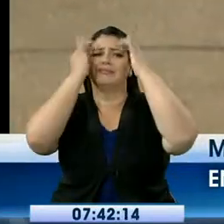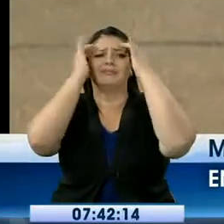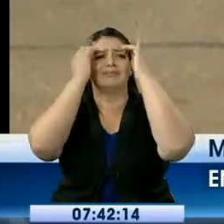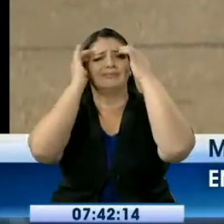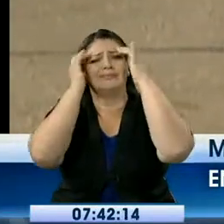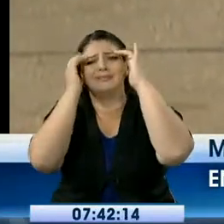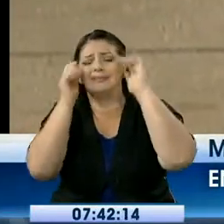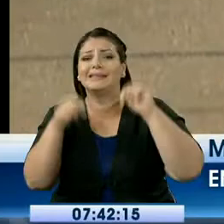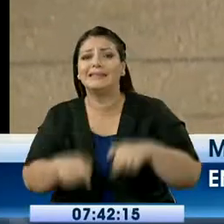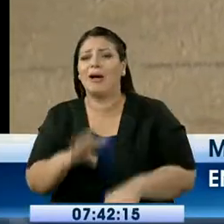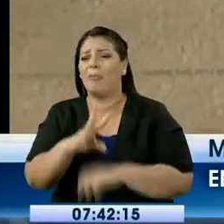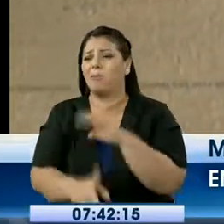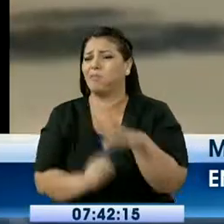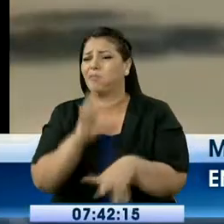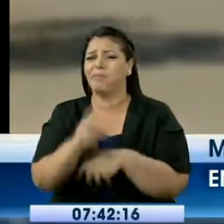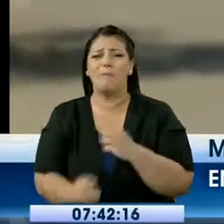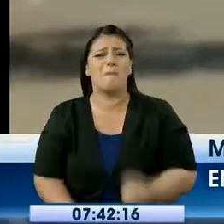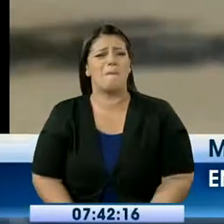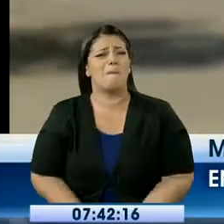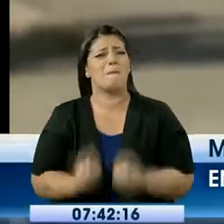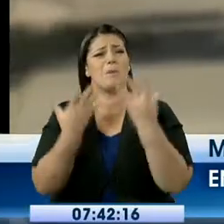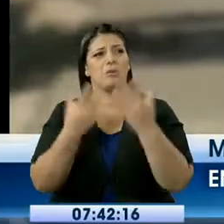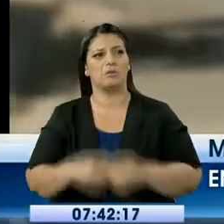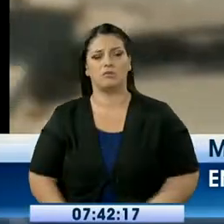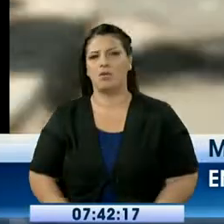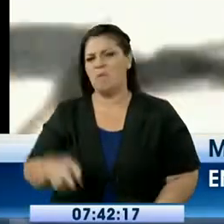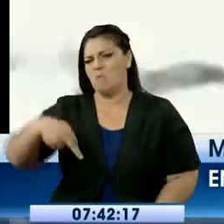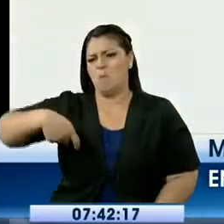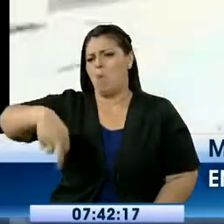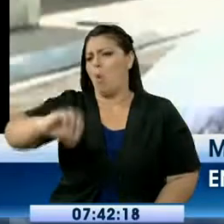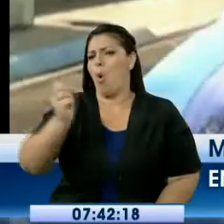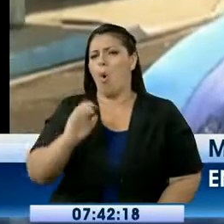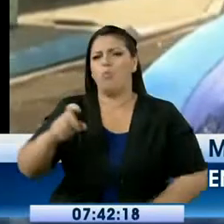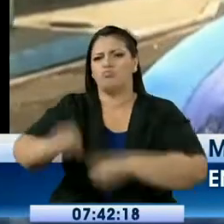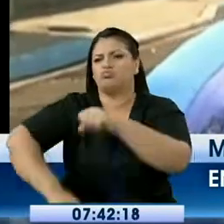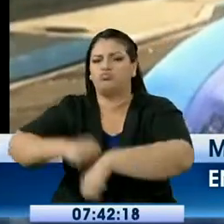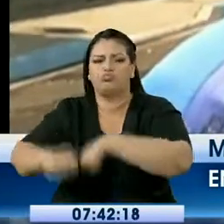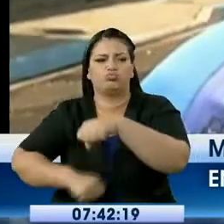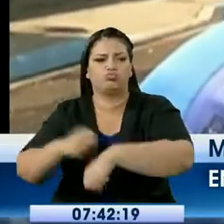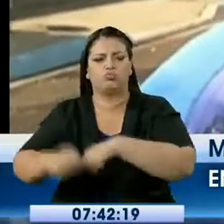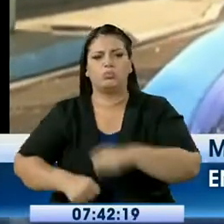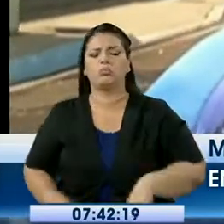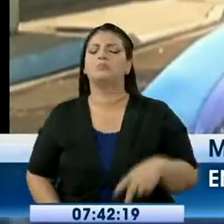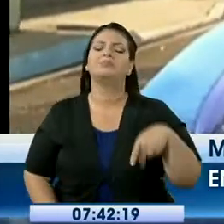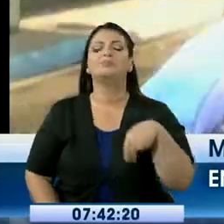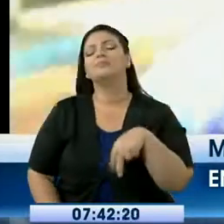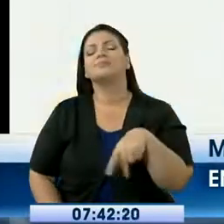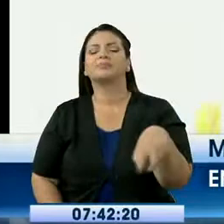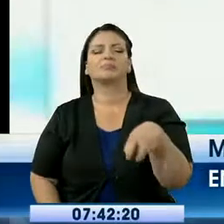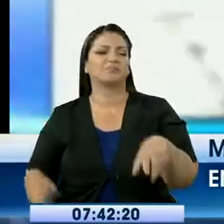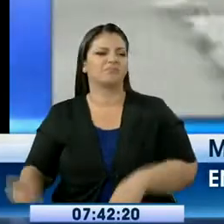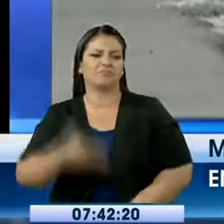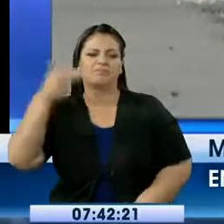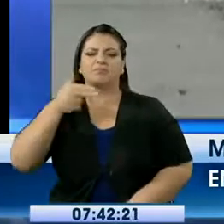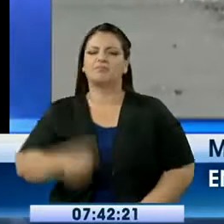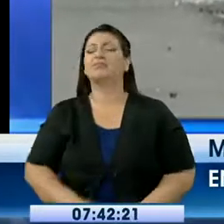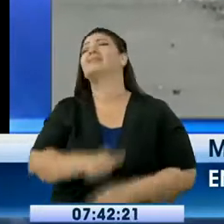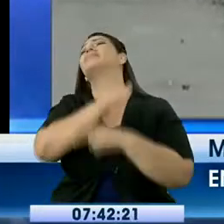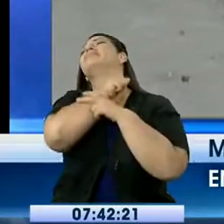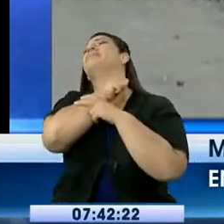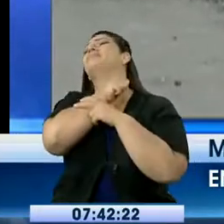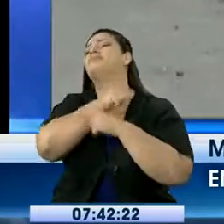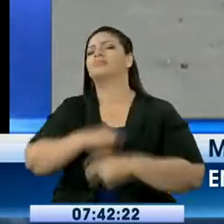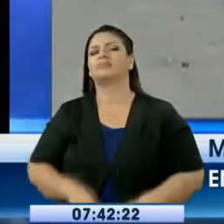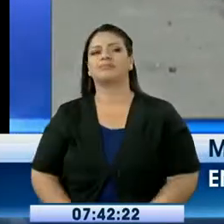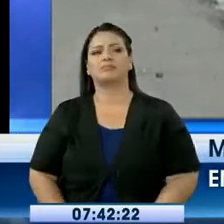en la zona. Andan a pie como en bicicleta y moto. Sondean a la persona que van saliendo de madrugada y lo atracan. Es que al momento que ellos no tienen